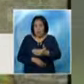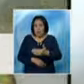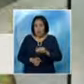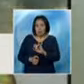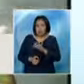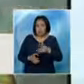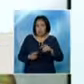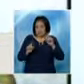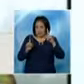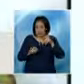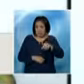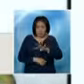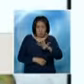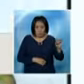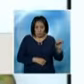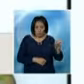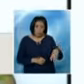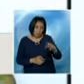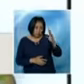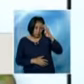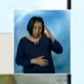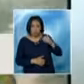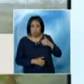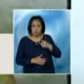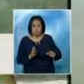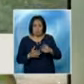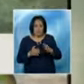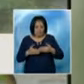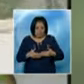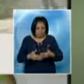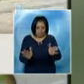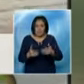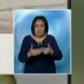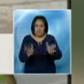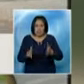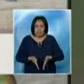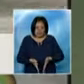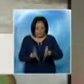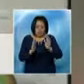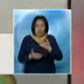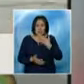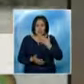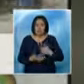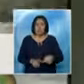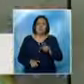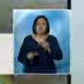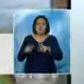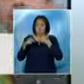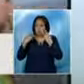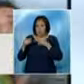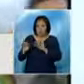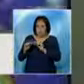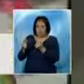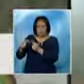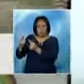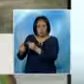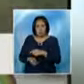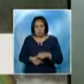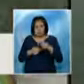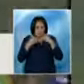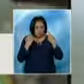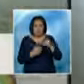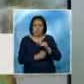llegaron cerca de 400 agentes de la DINOES para desbloquear la carretera Fernando Belaunde, tomada por nativos de las etnias Aguajún y